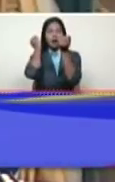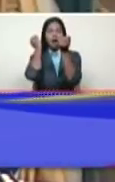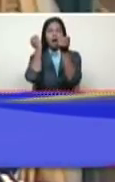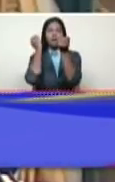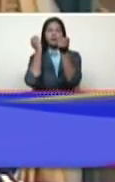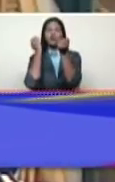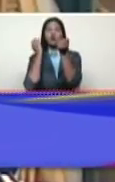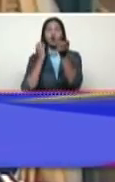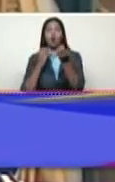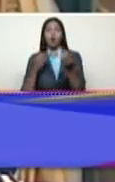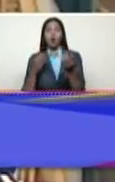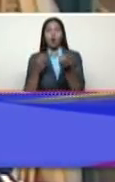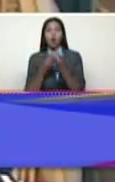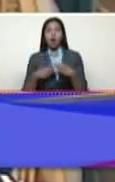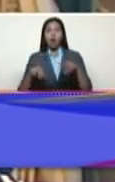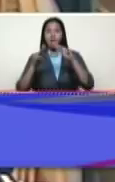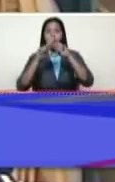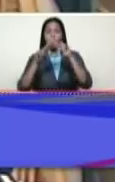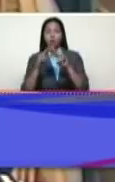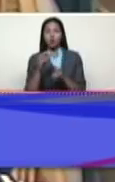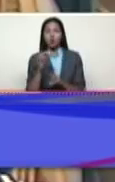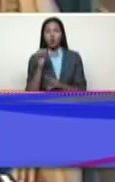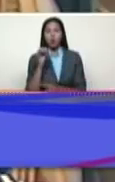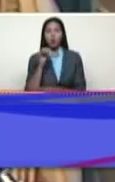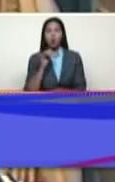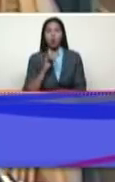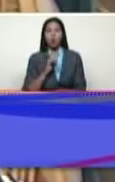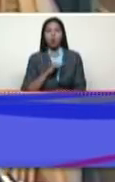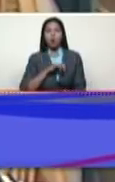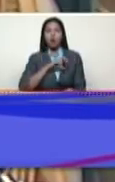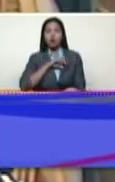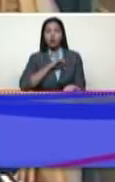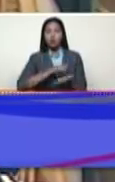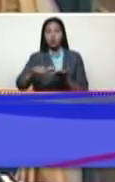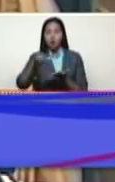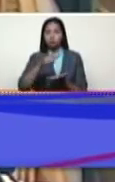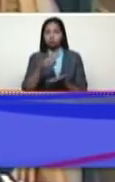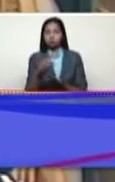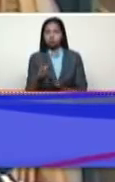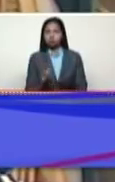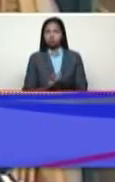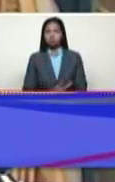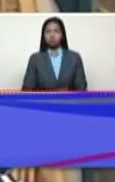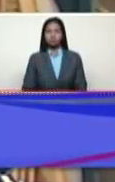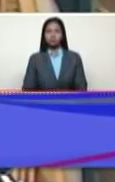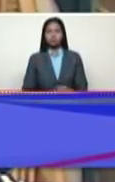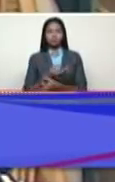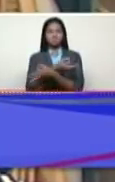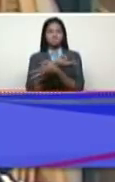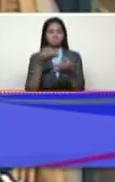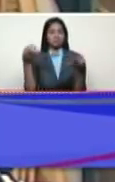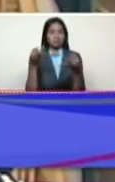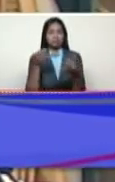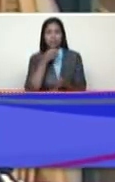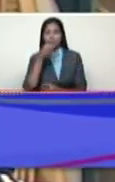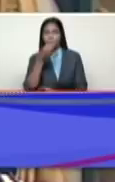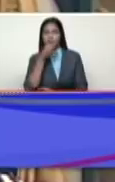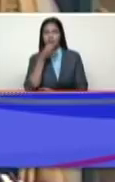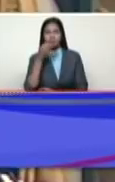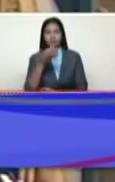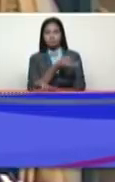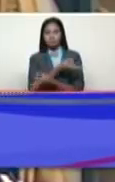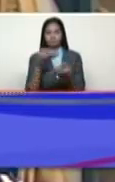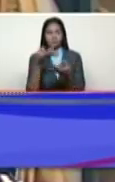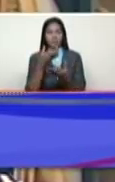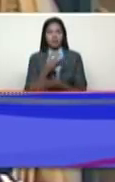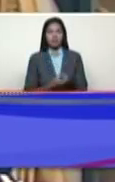la Organización de Naciones Unidas en Nueva York, Samuel Moncada, el profesor Samuel Moncada. Extraordinaria rueda de prensa, una clase magistral.